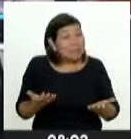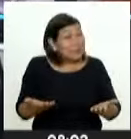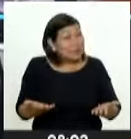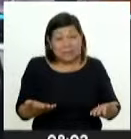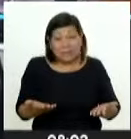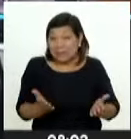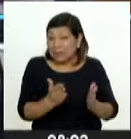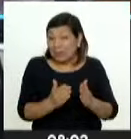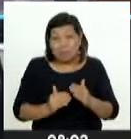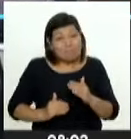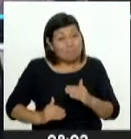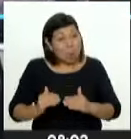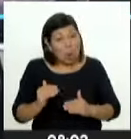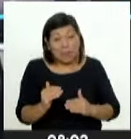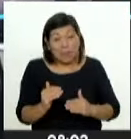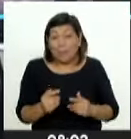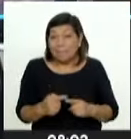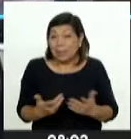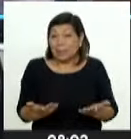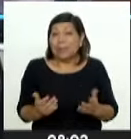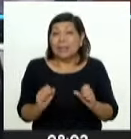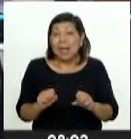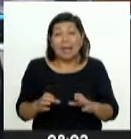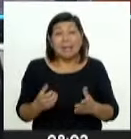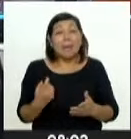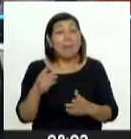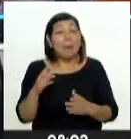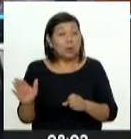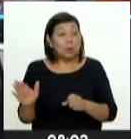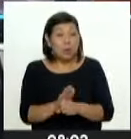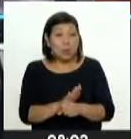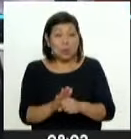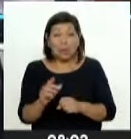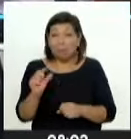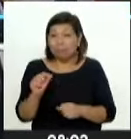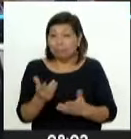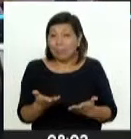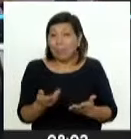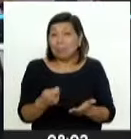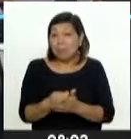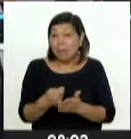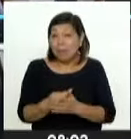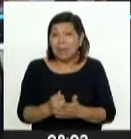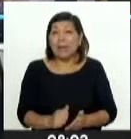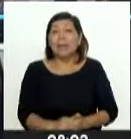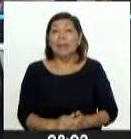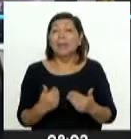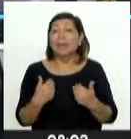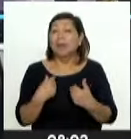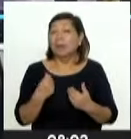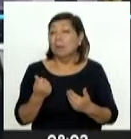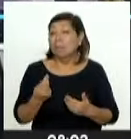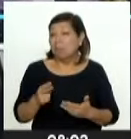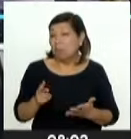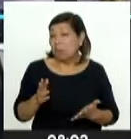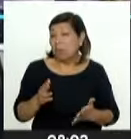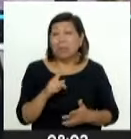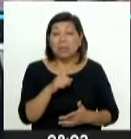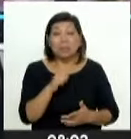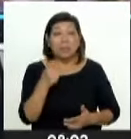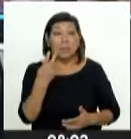costo operativo alto y un riesgo alto que hace que para cubrir costos, solo para pagar cuentas, tengan que cobrar una tasa pues de más